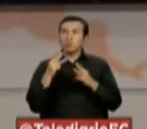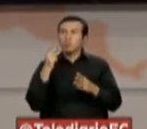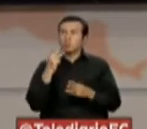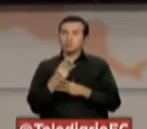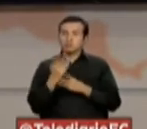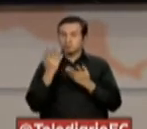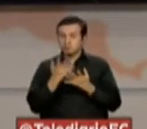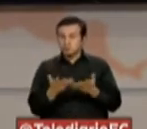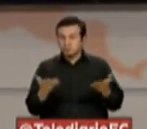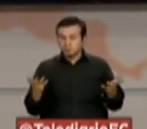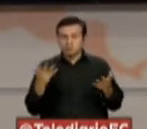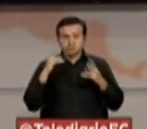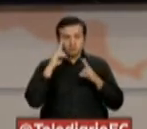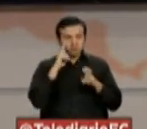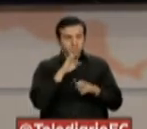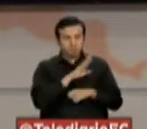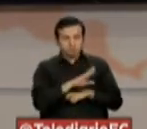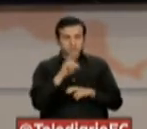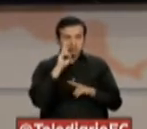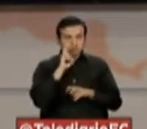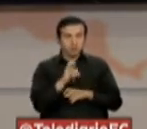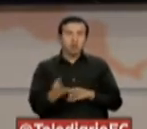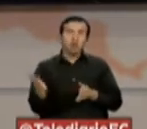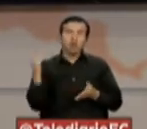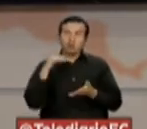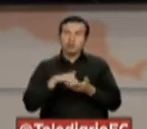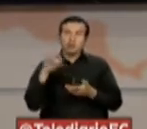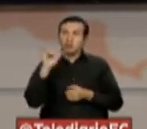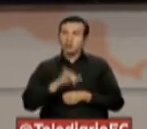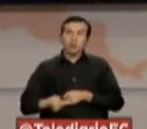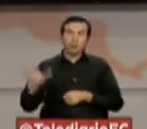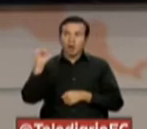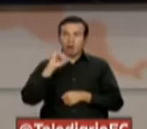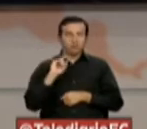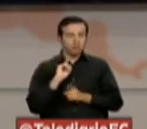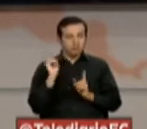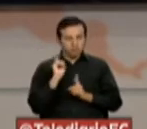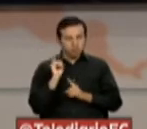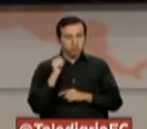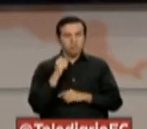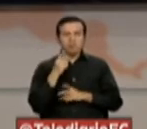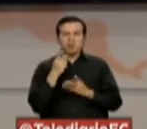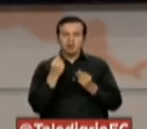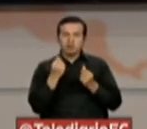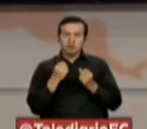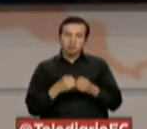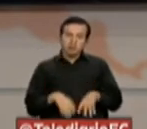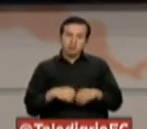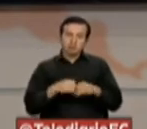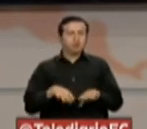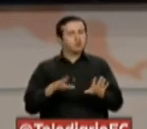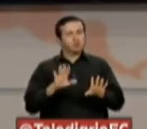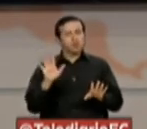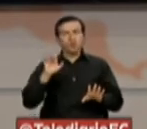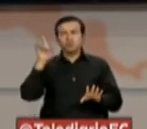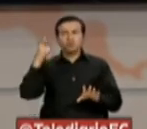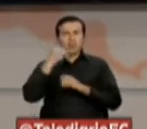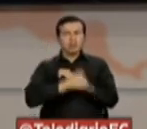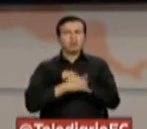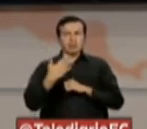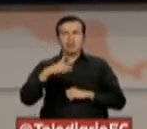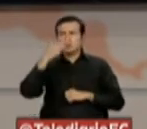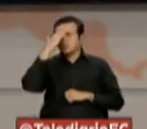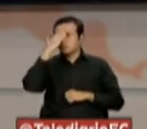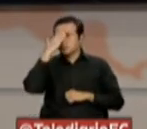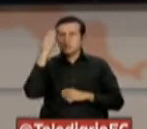que evitará que estos investigadores reiteren investigaciones, desgasten recursos, desgasten tiempos, que desafortunadamente,